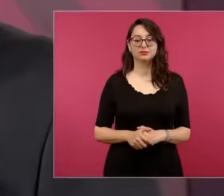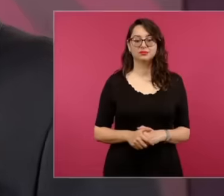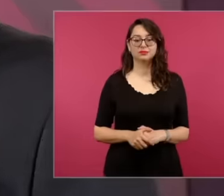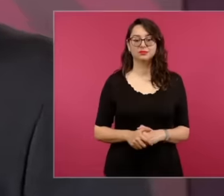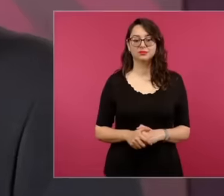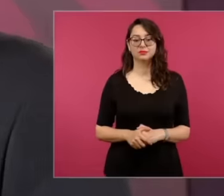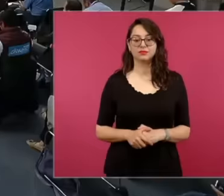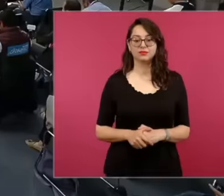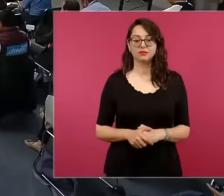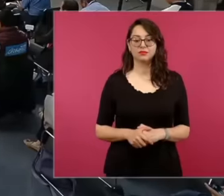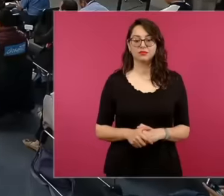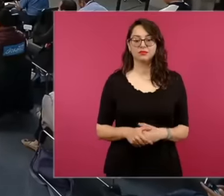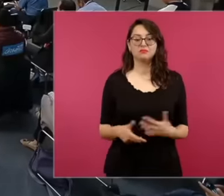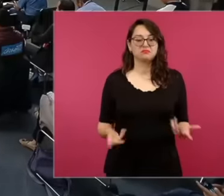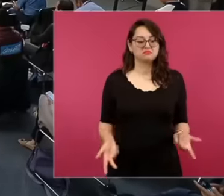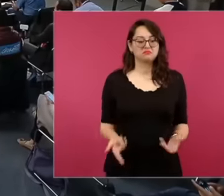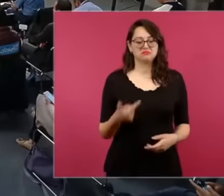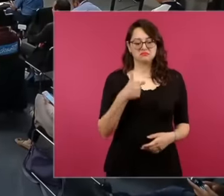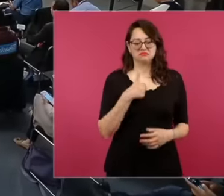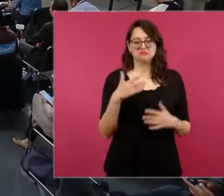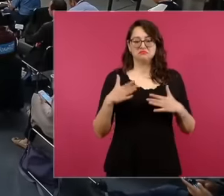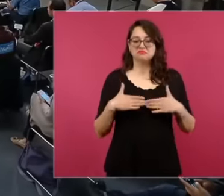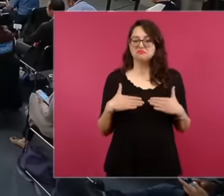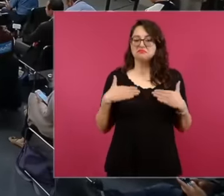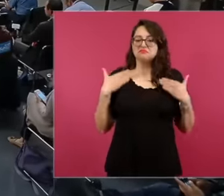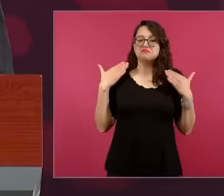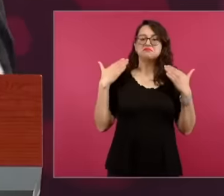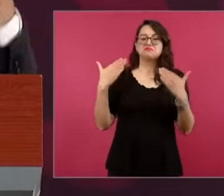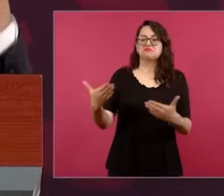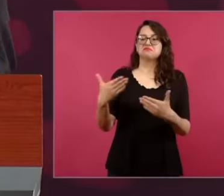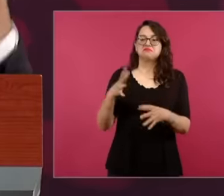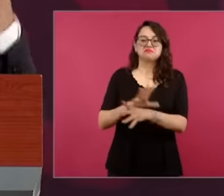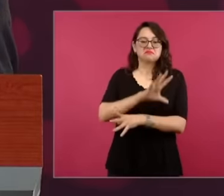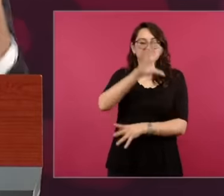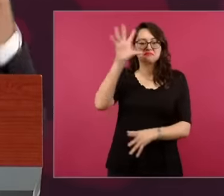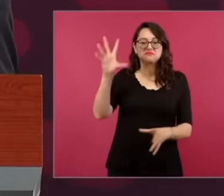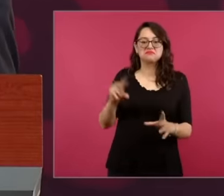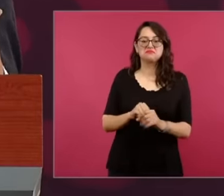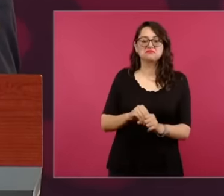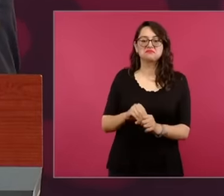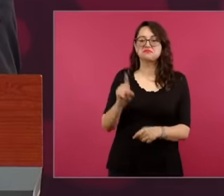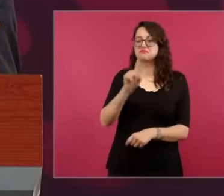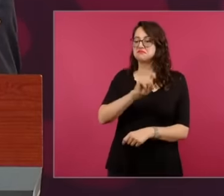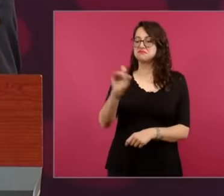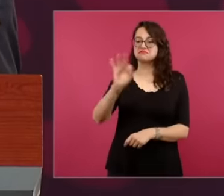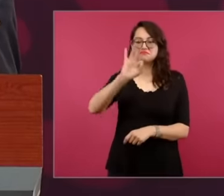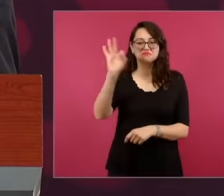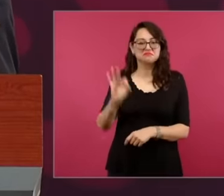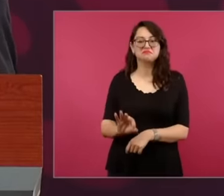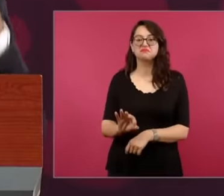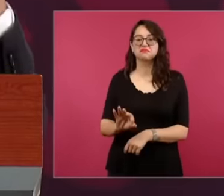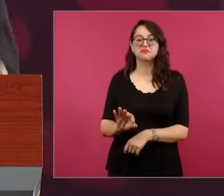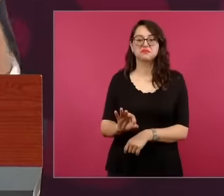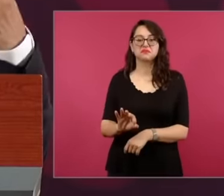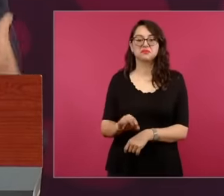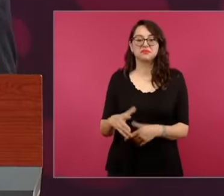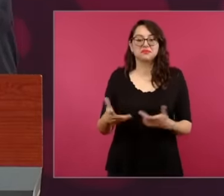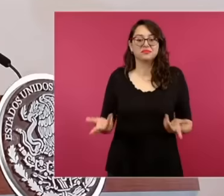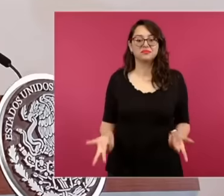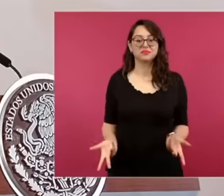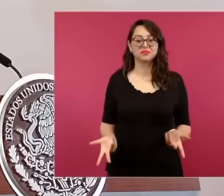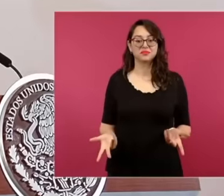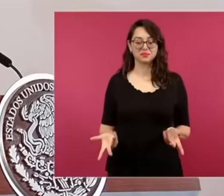Entonces, le tengo toda la confianza al pueblo. ¿Cómo no le voy a tener confianza al pueblo si en los momentos